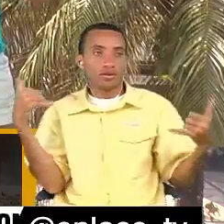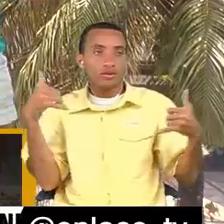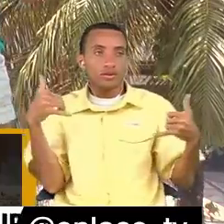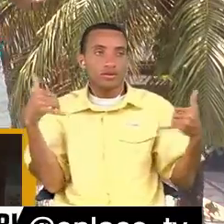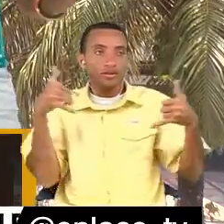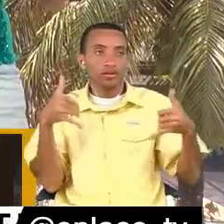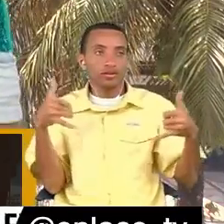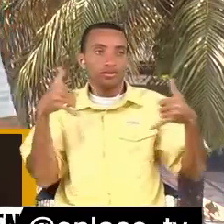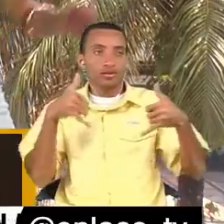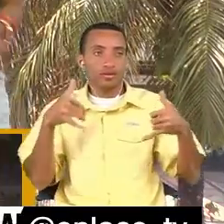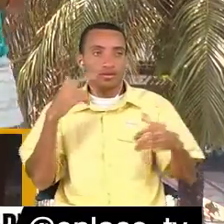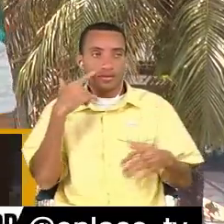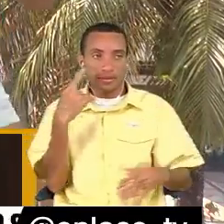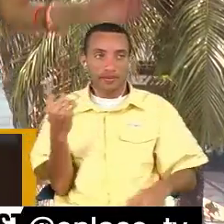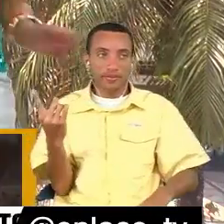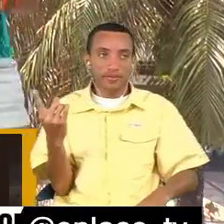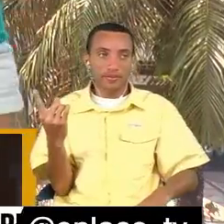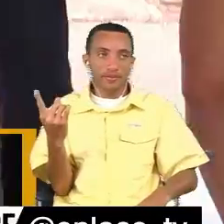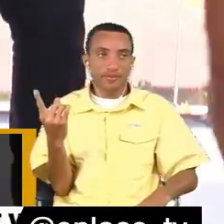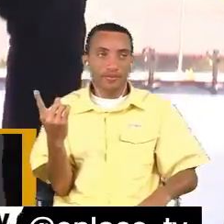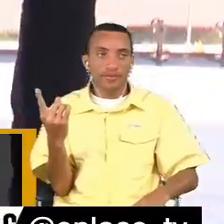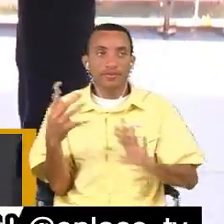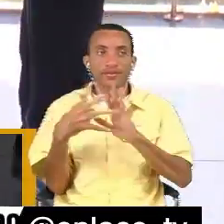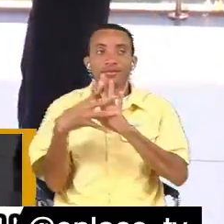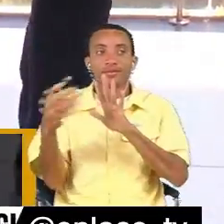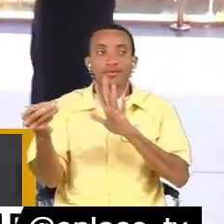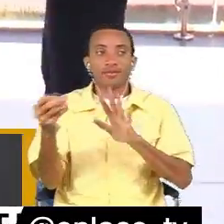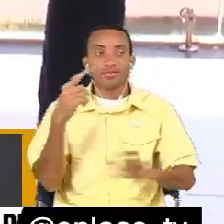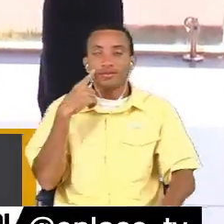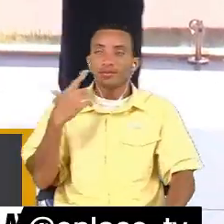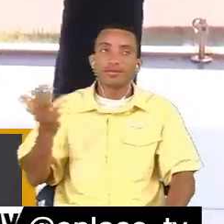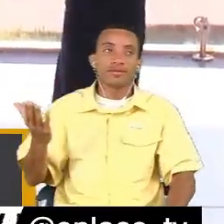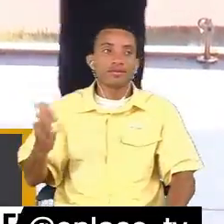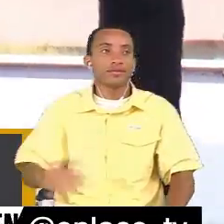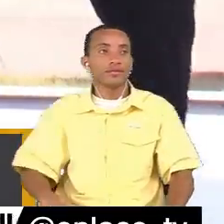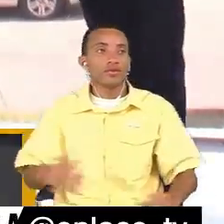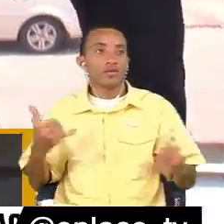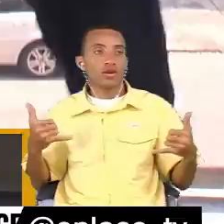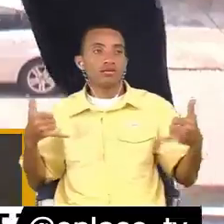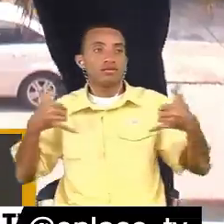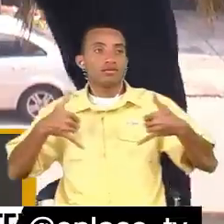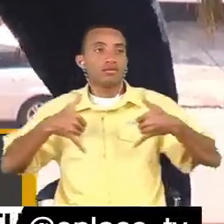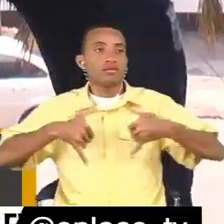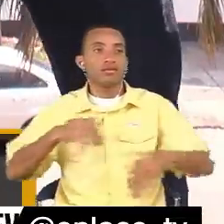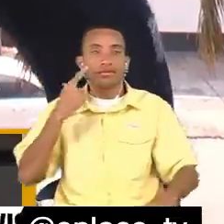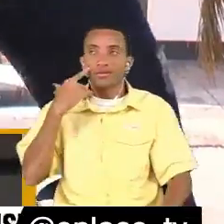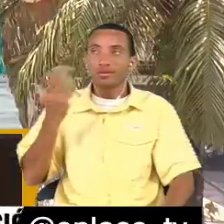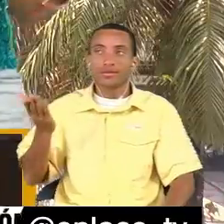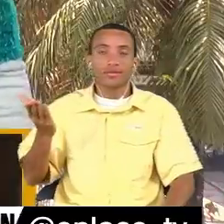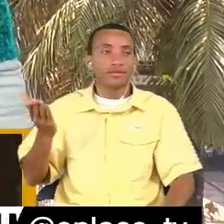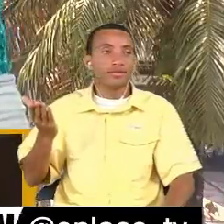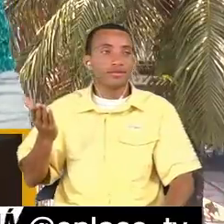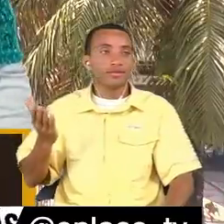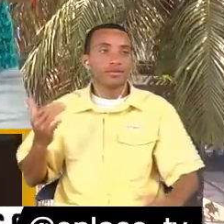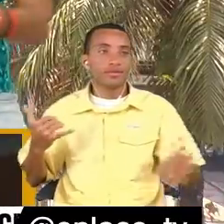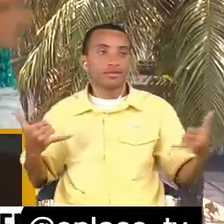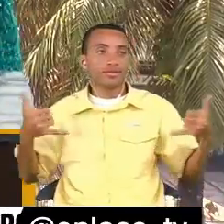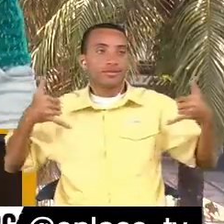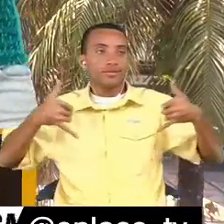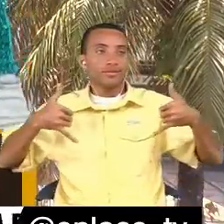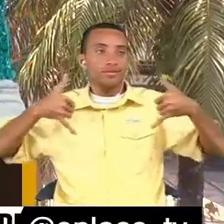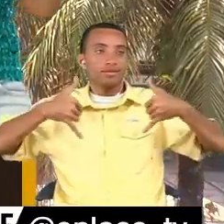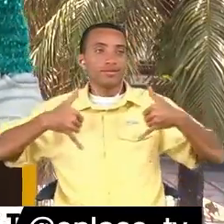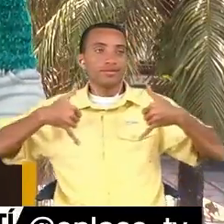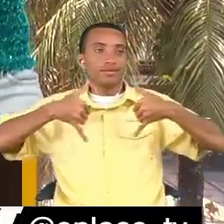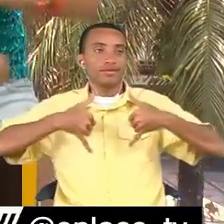Entonces, vamos a hacer las piernas caballo. Caballo. Entonces vas a hacer dos veces me lo pongo. Que me lo pongo, que me lo pongo, después